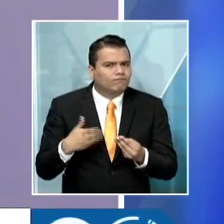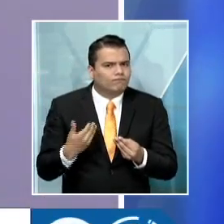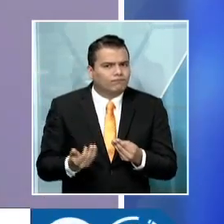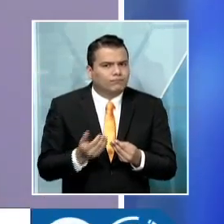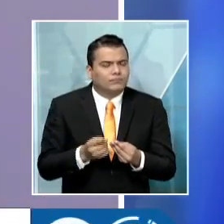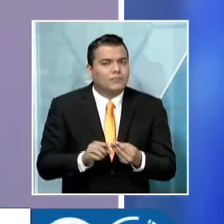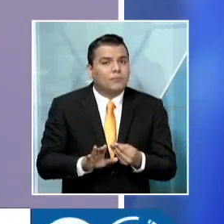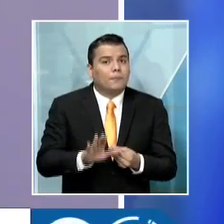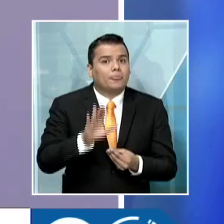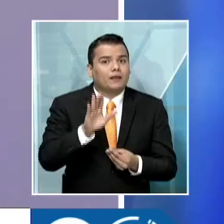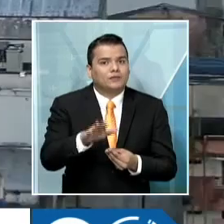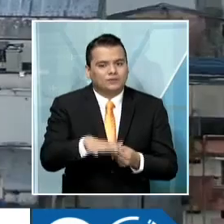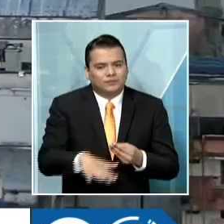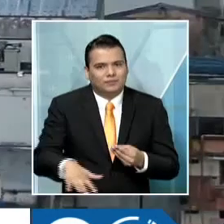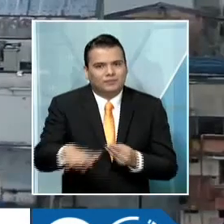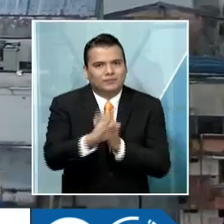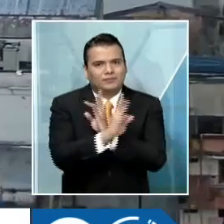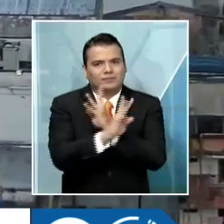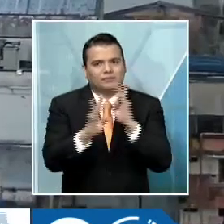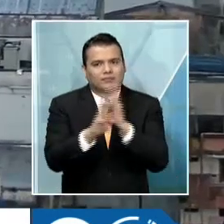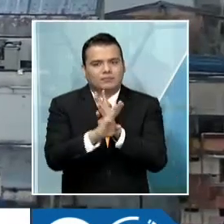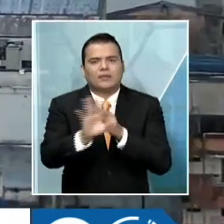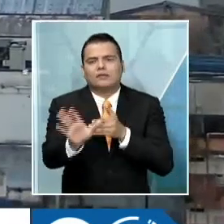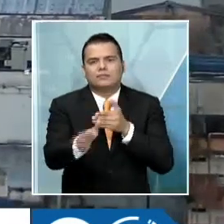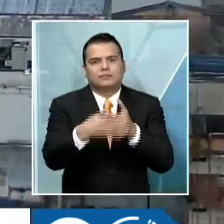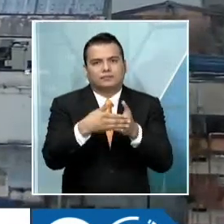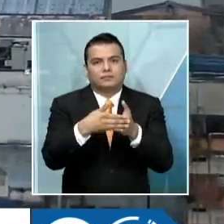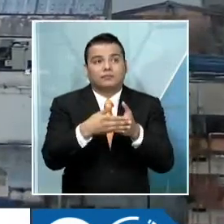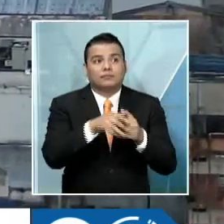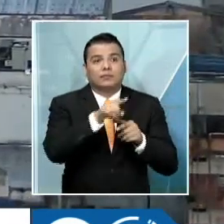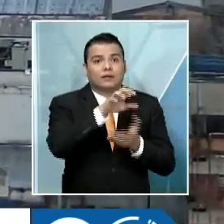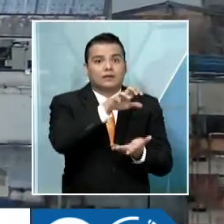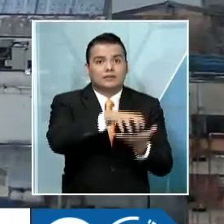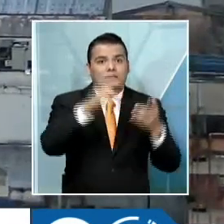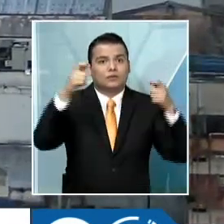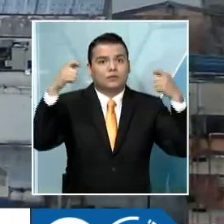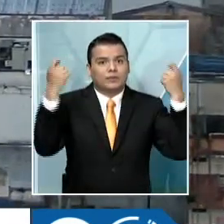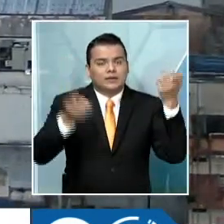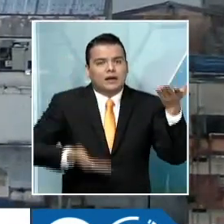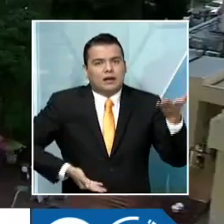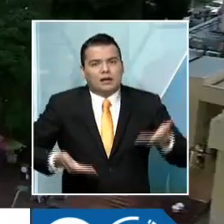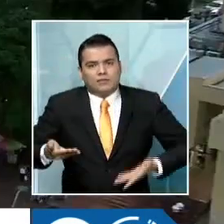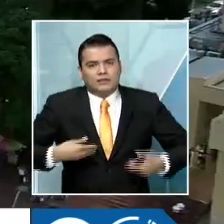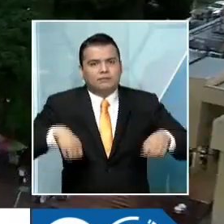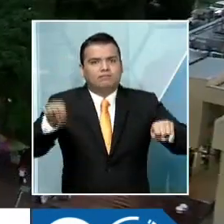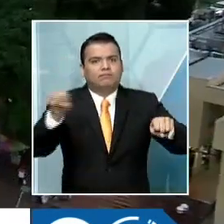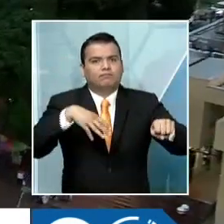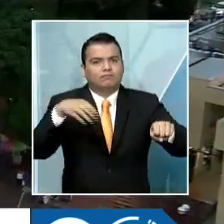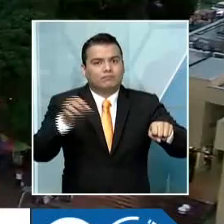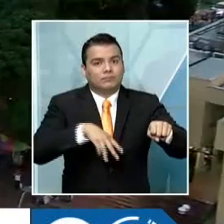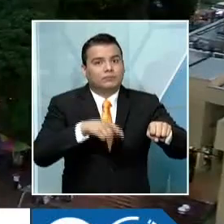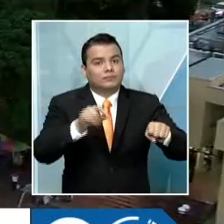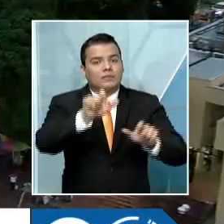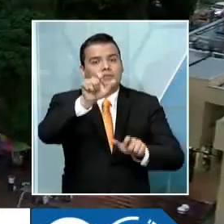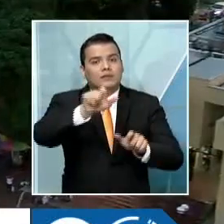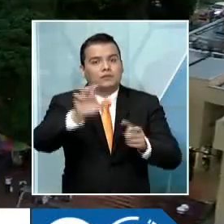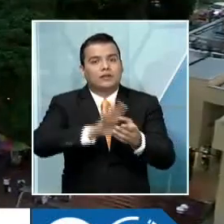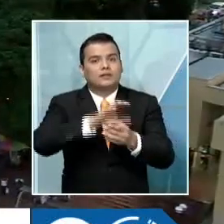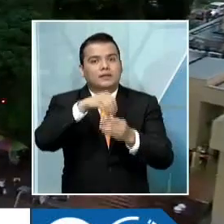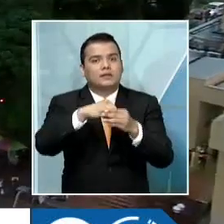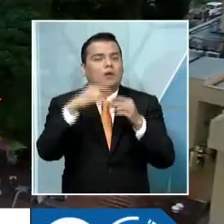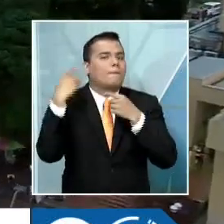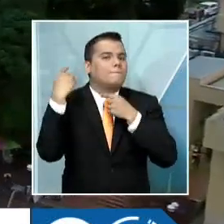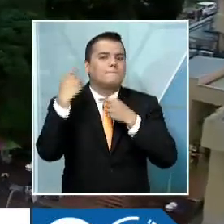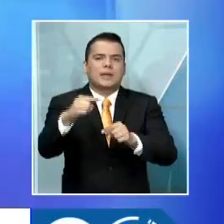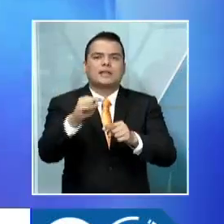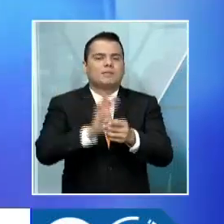el bulevar. El funcionario advirtió además que los centros comerciales, almacenes y supermercados deberán cumplir con el aforo permitido durante este